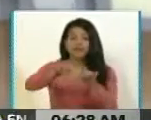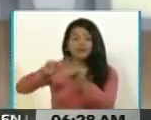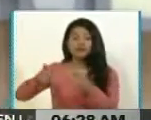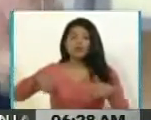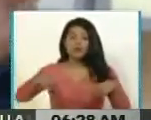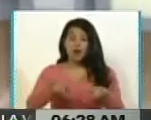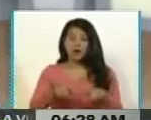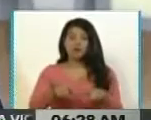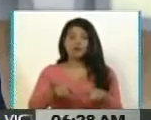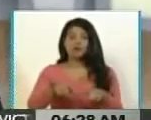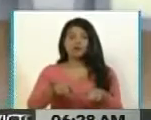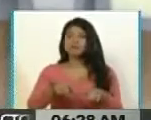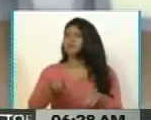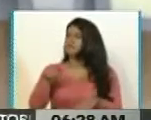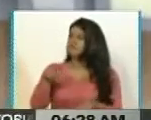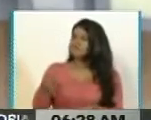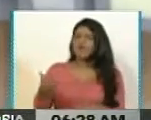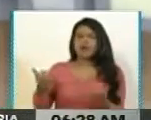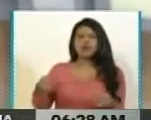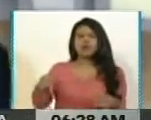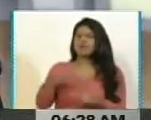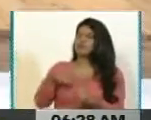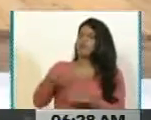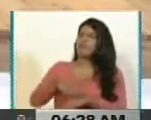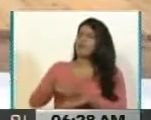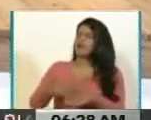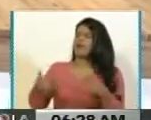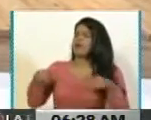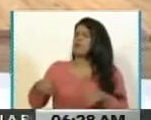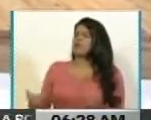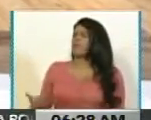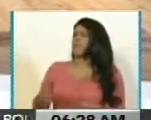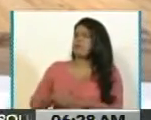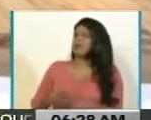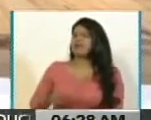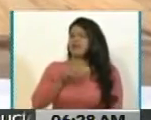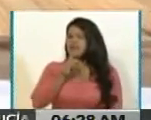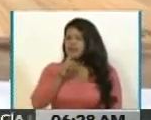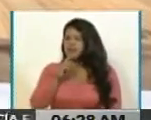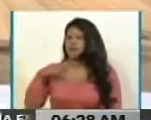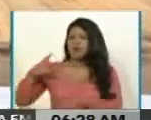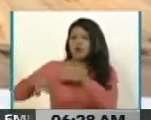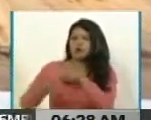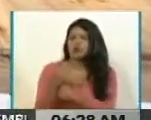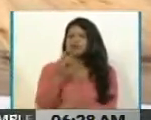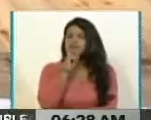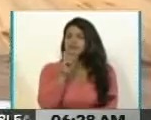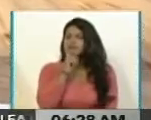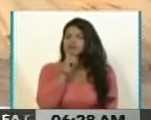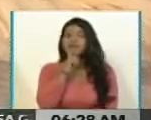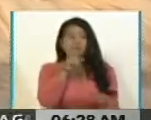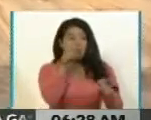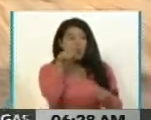niveles de por qué estamos en este momento, de las causas de esta situación. Eso creo que hay